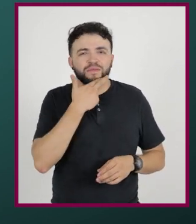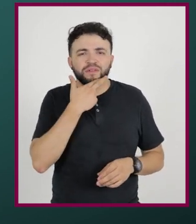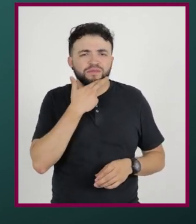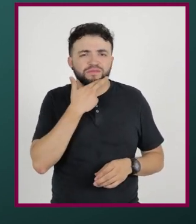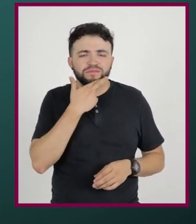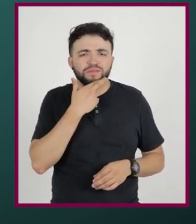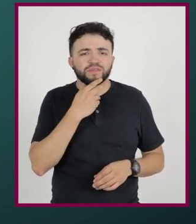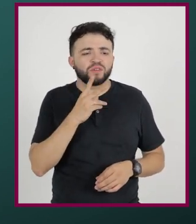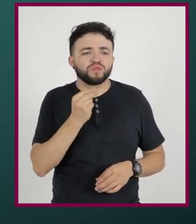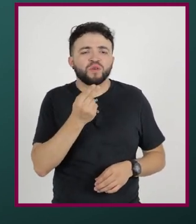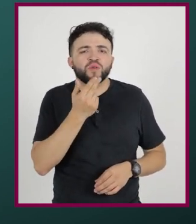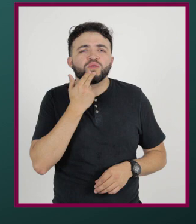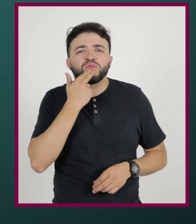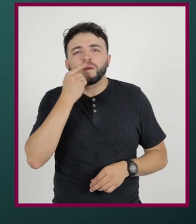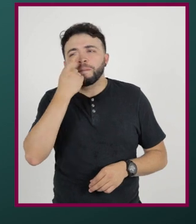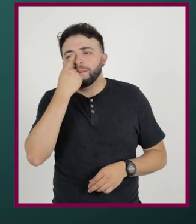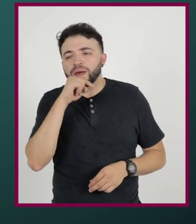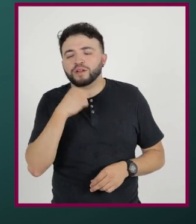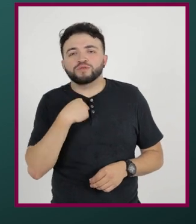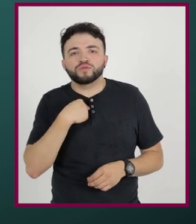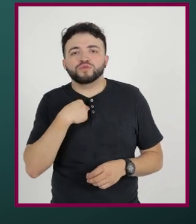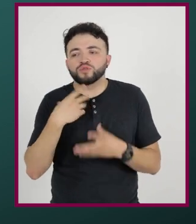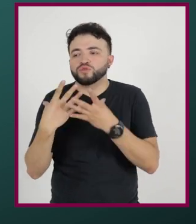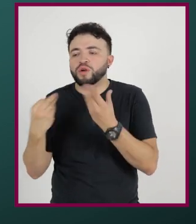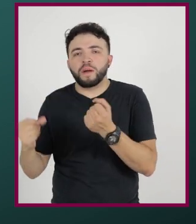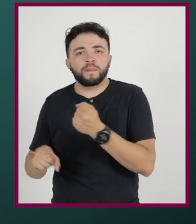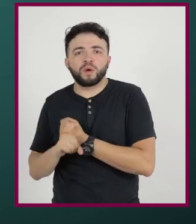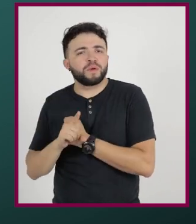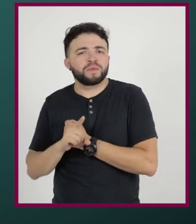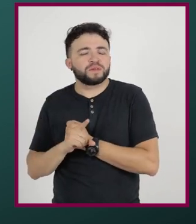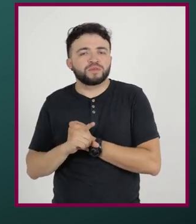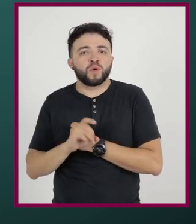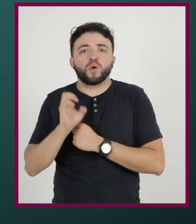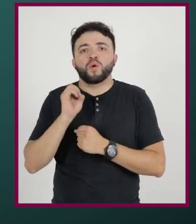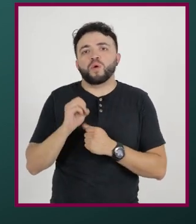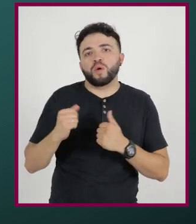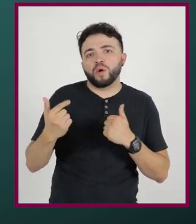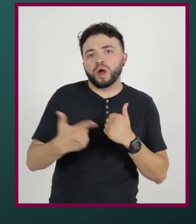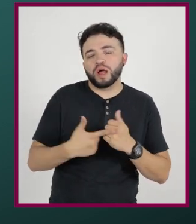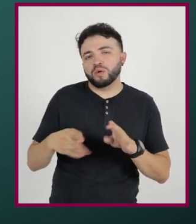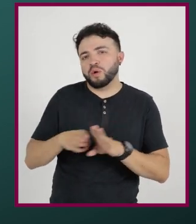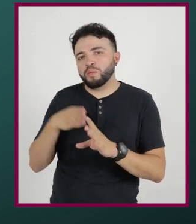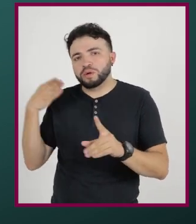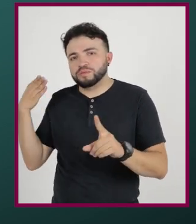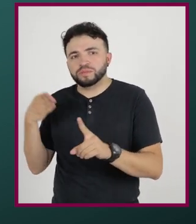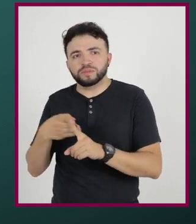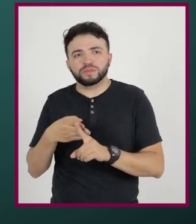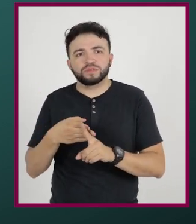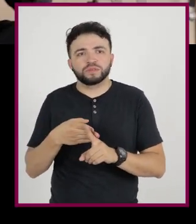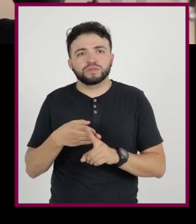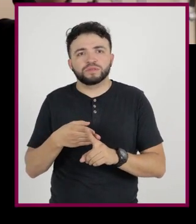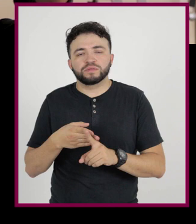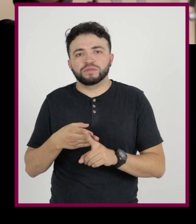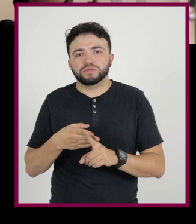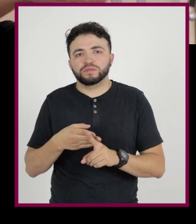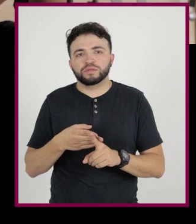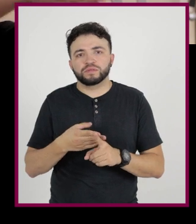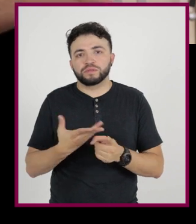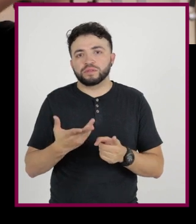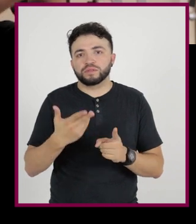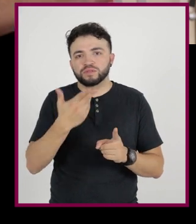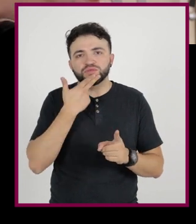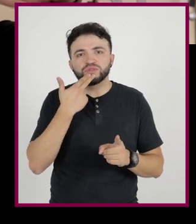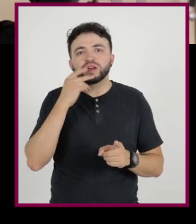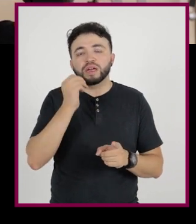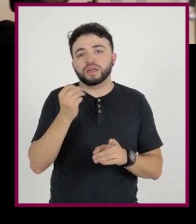inmediata. Esto refiere a que no es útil como para resolver un problema inmediato o algo específico, sino que su